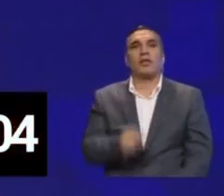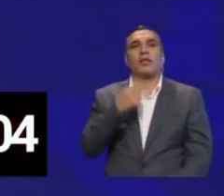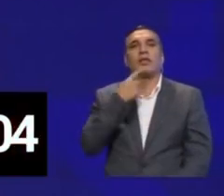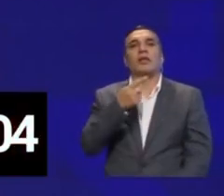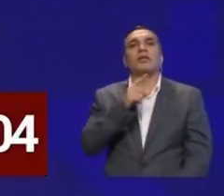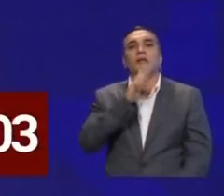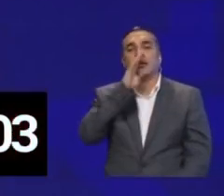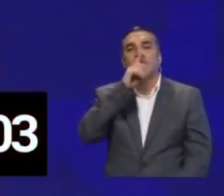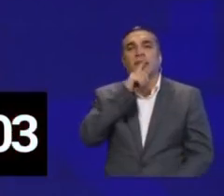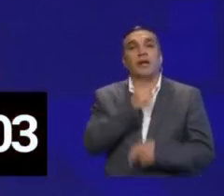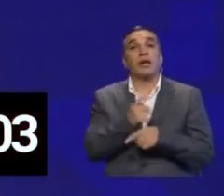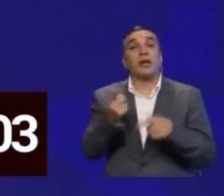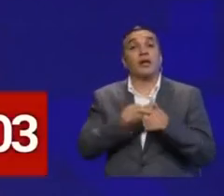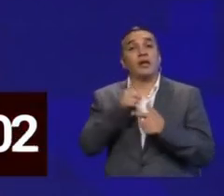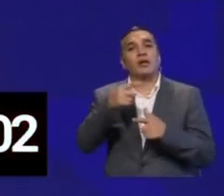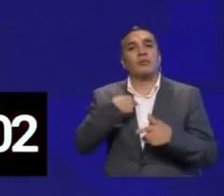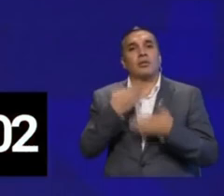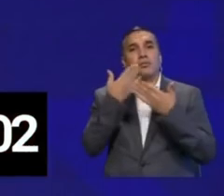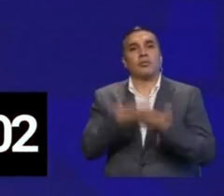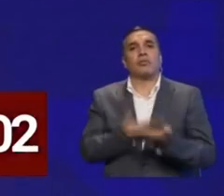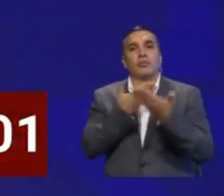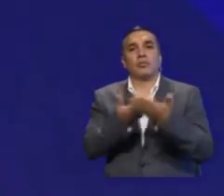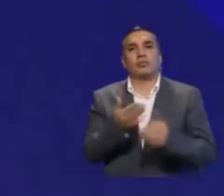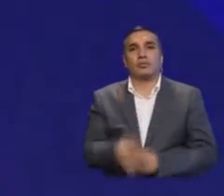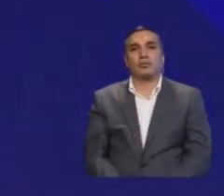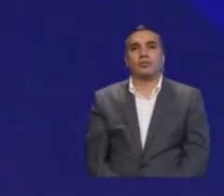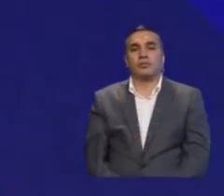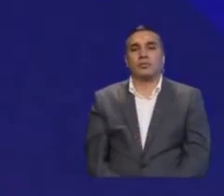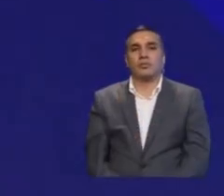y esa es básicamente nuestra propuesta.